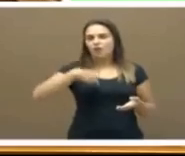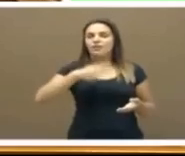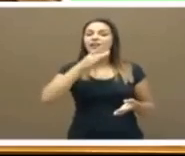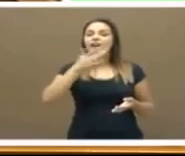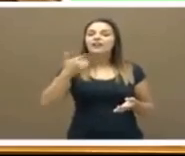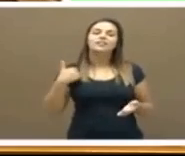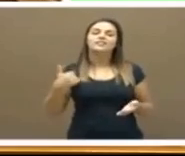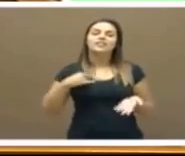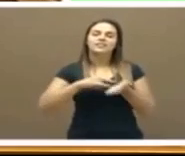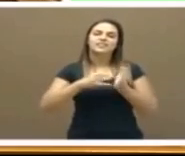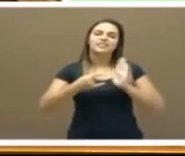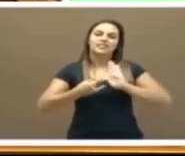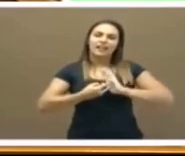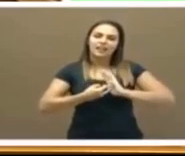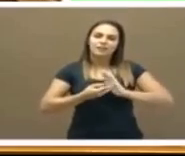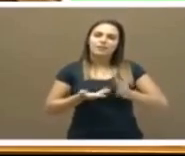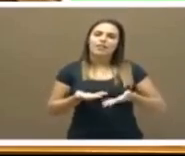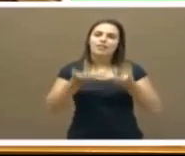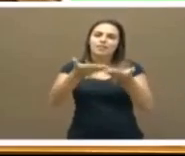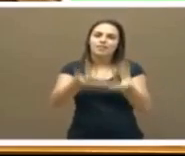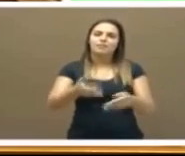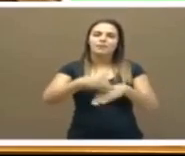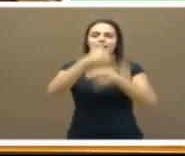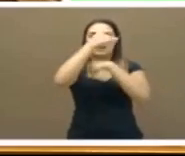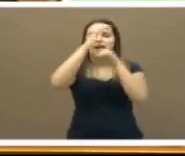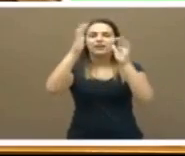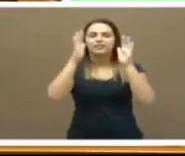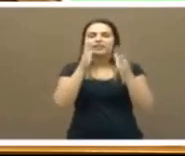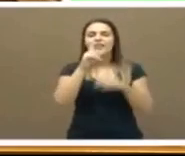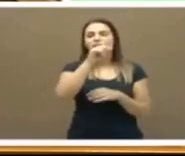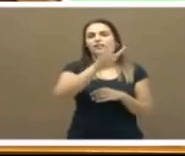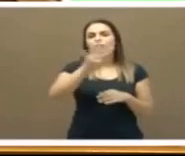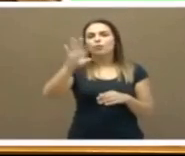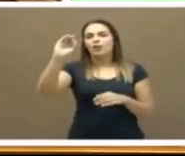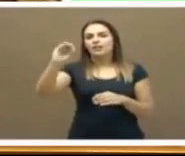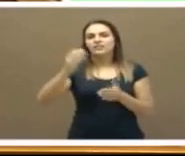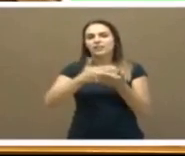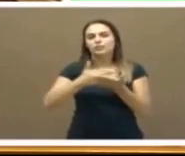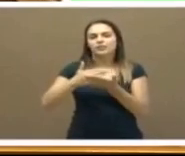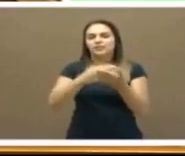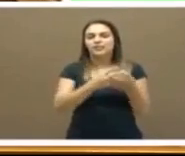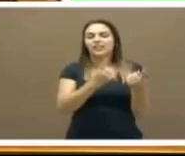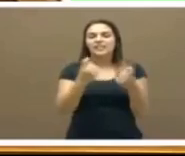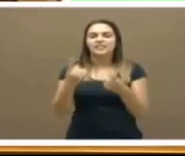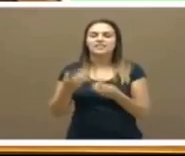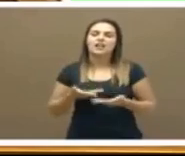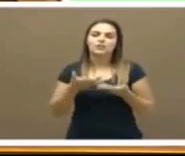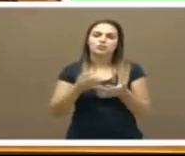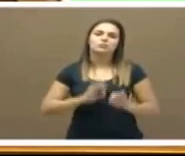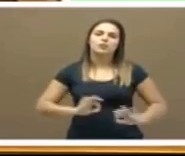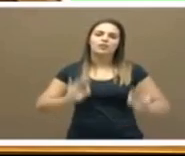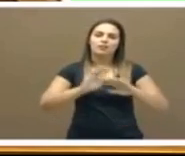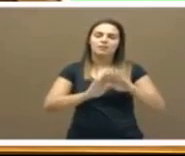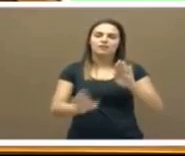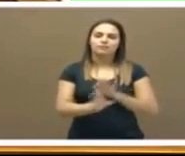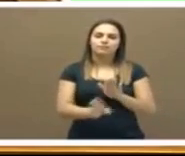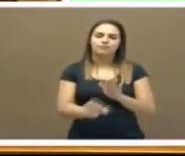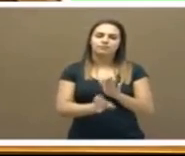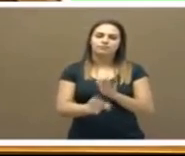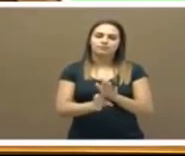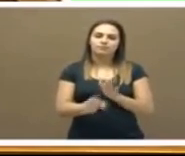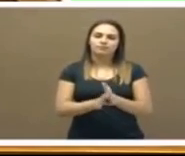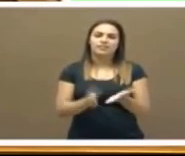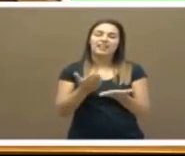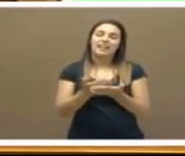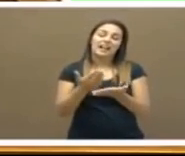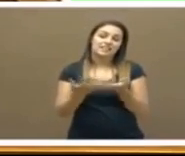disposición medios técnicos y humanos para atender a los 140 estudiantes que necesitan ayuda especial para seguir el transcurso normal de las